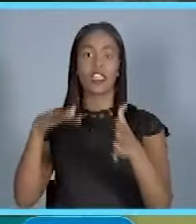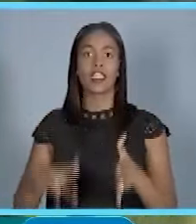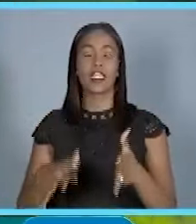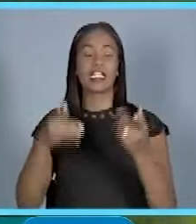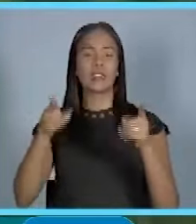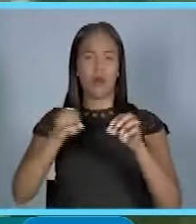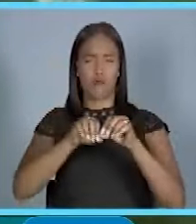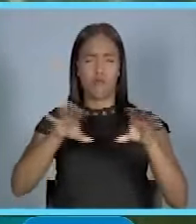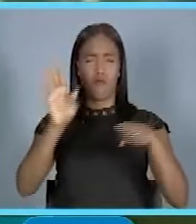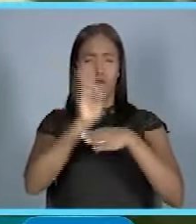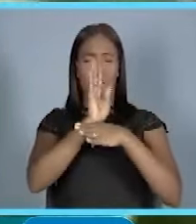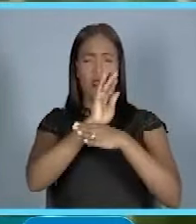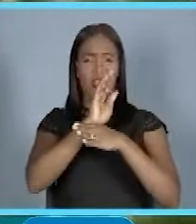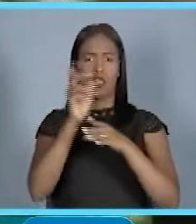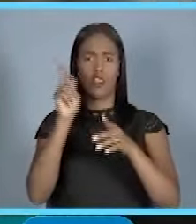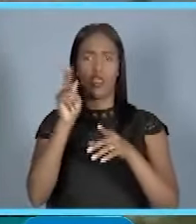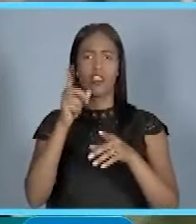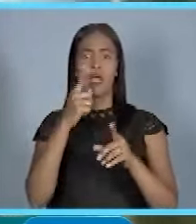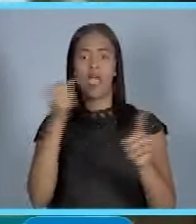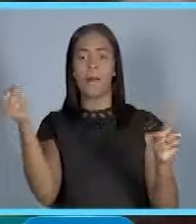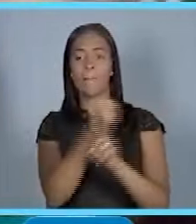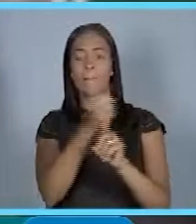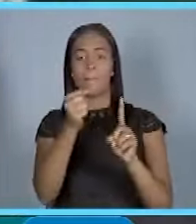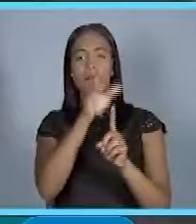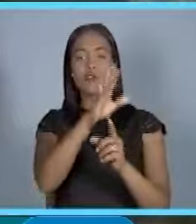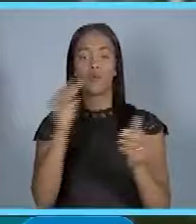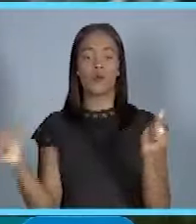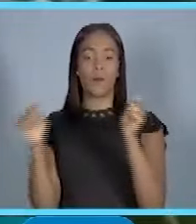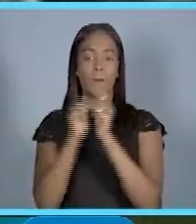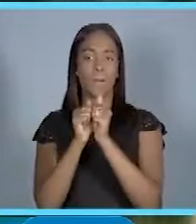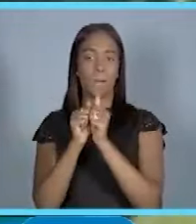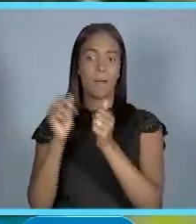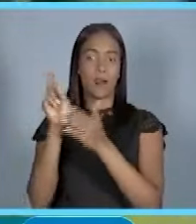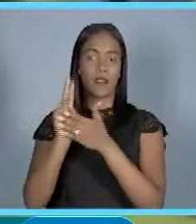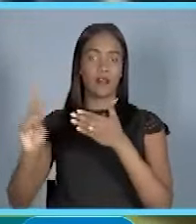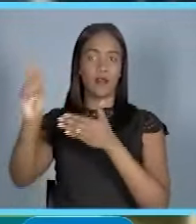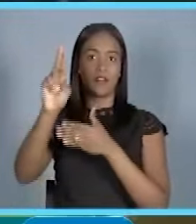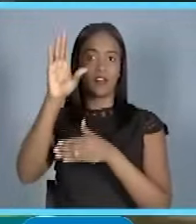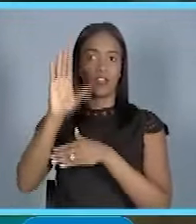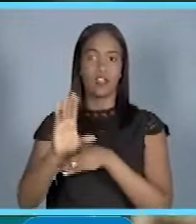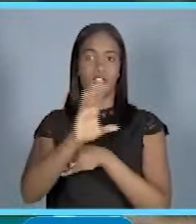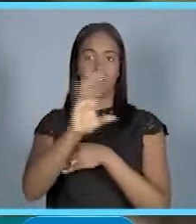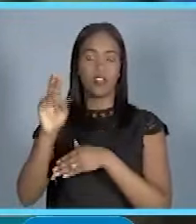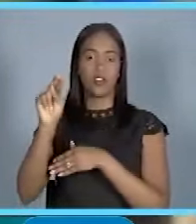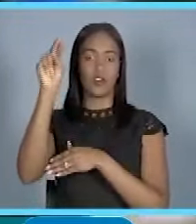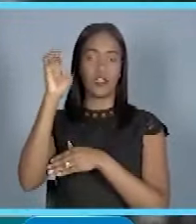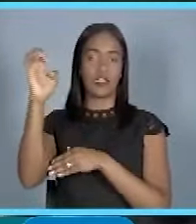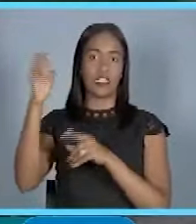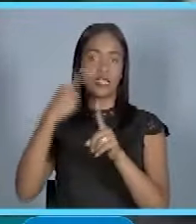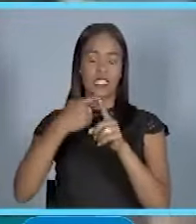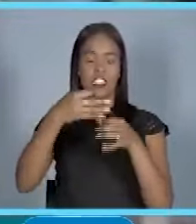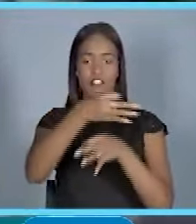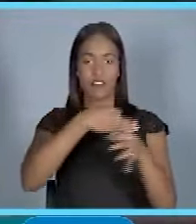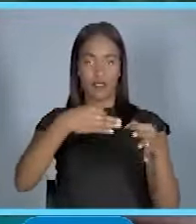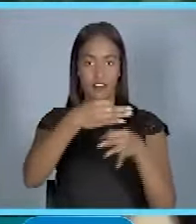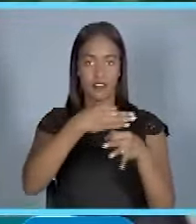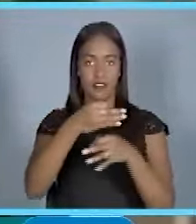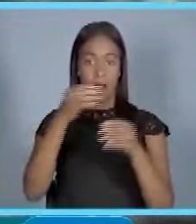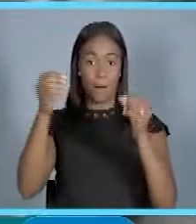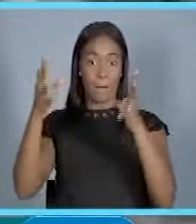se hizo viral en un video donde intimida y agrede a un compañero en el campus de la Universidad Católica Nordestana en San Francisco de Macorís.